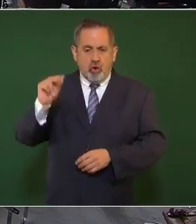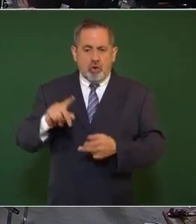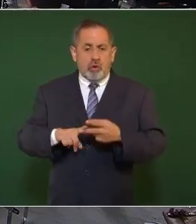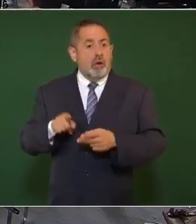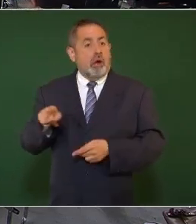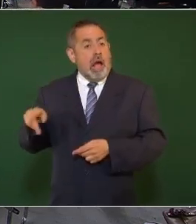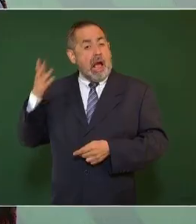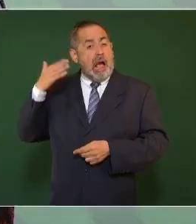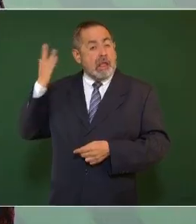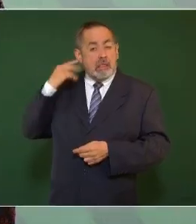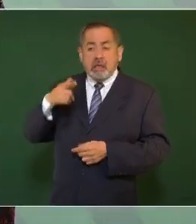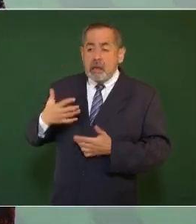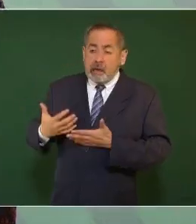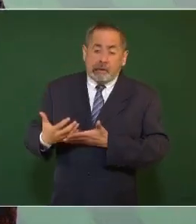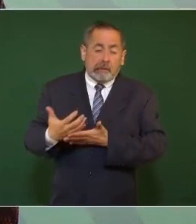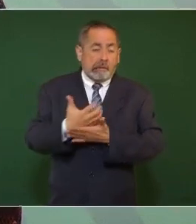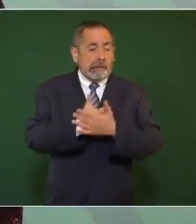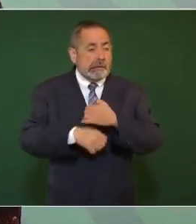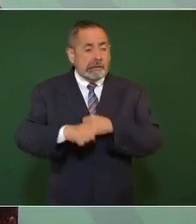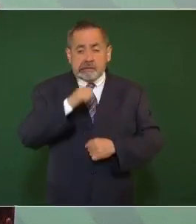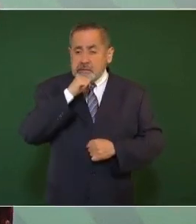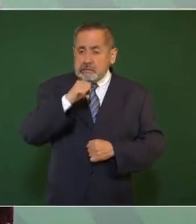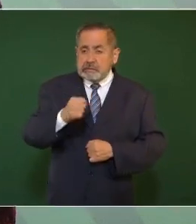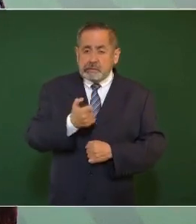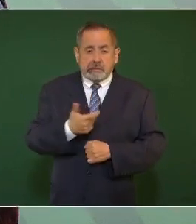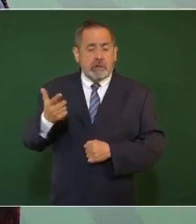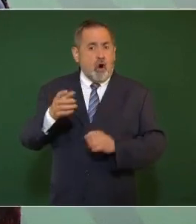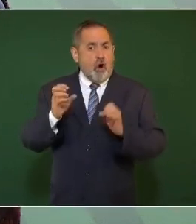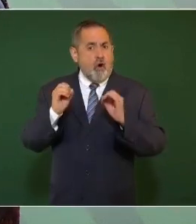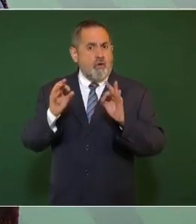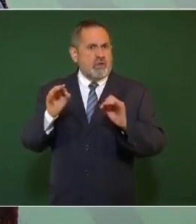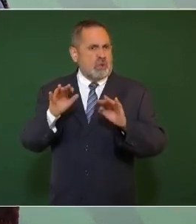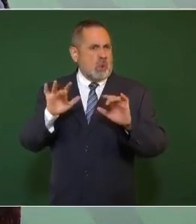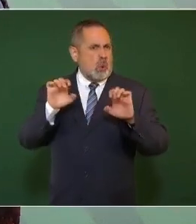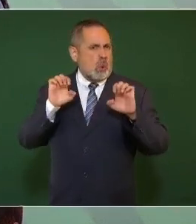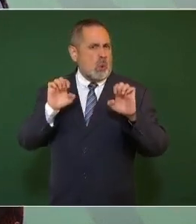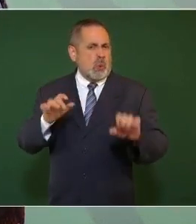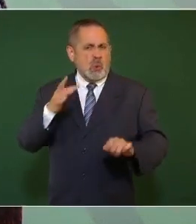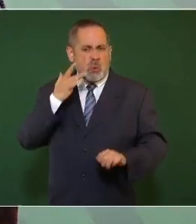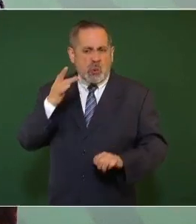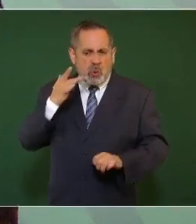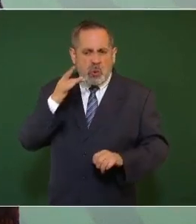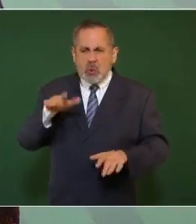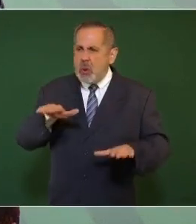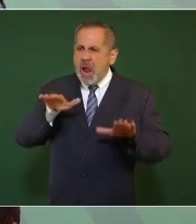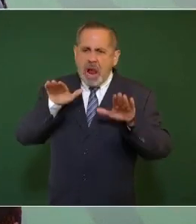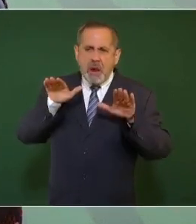Sueldos elevadísimos, oficinas de lujo, aviones